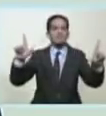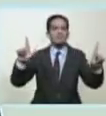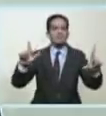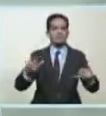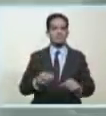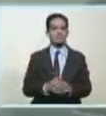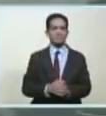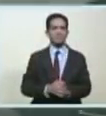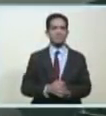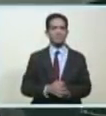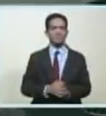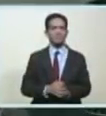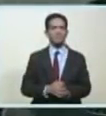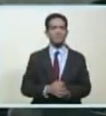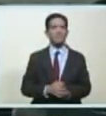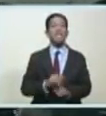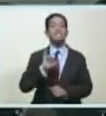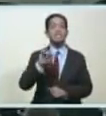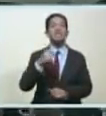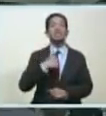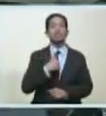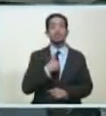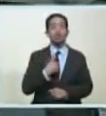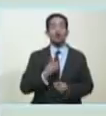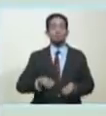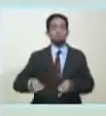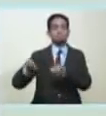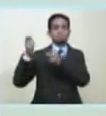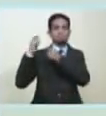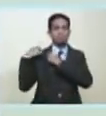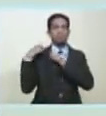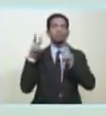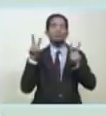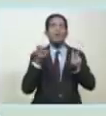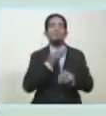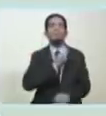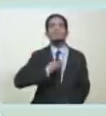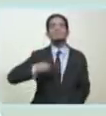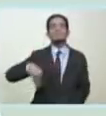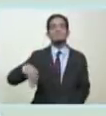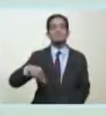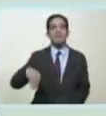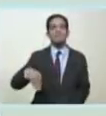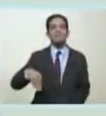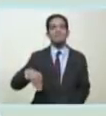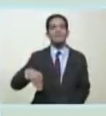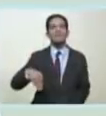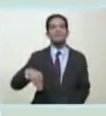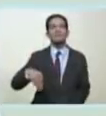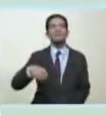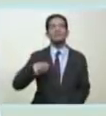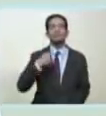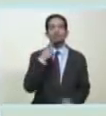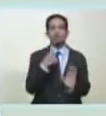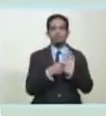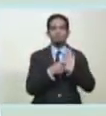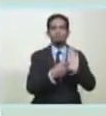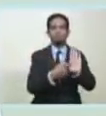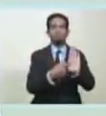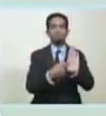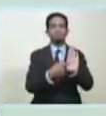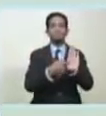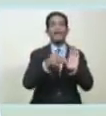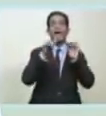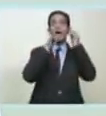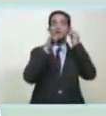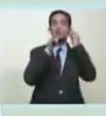independiente y en uso de mis facultades como presidente de la República he declarado persona no grata y anuncio